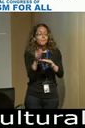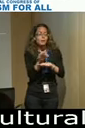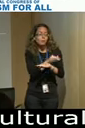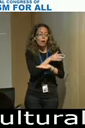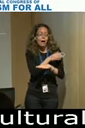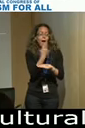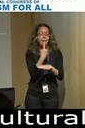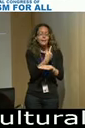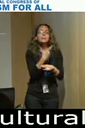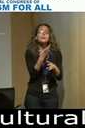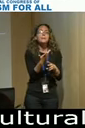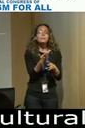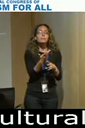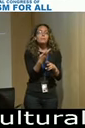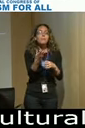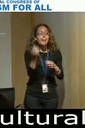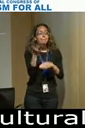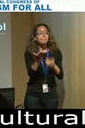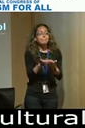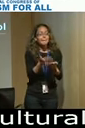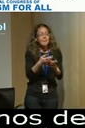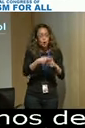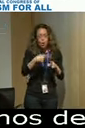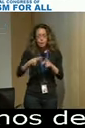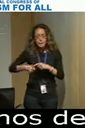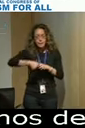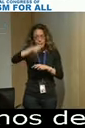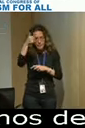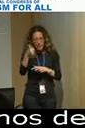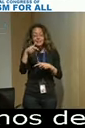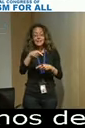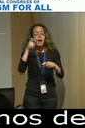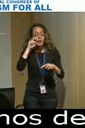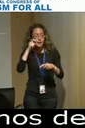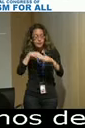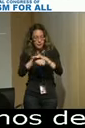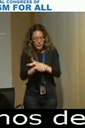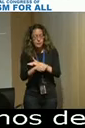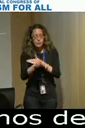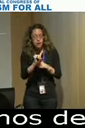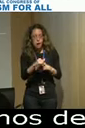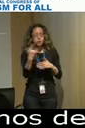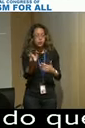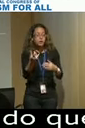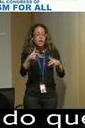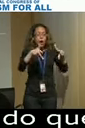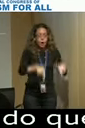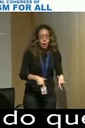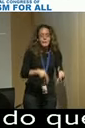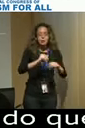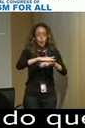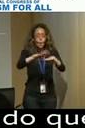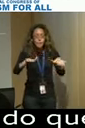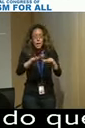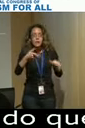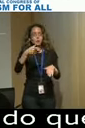que cada vez vamos a pedir más cosas que sean accesibles. O sea, no es solo alojamiento, transporte, estamos viendo las playas,